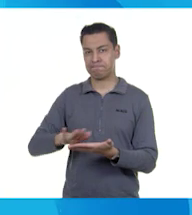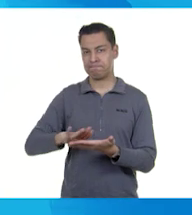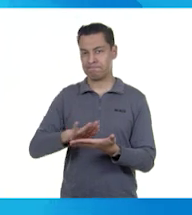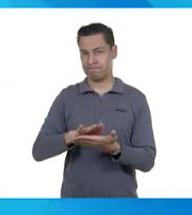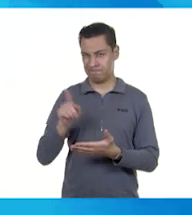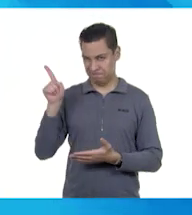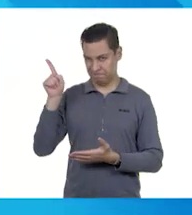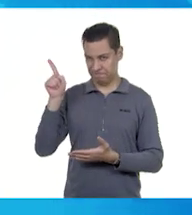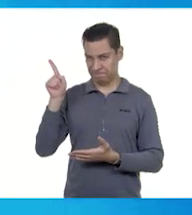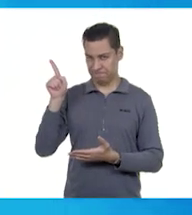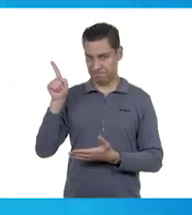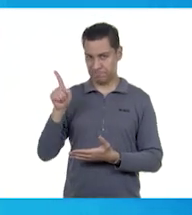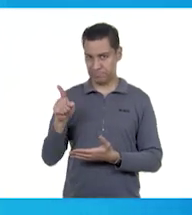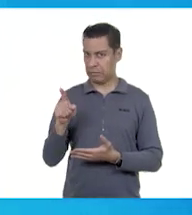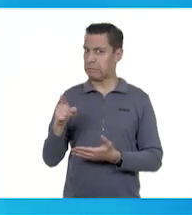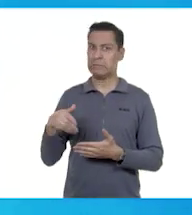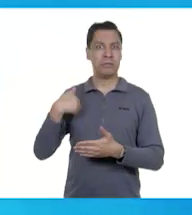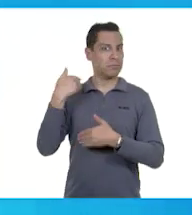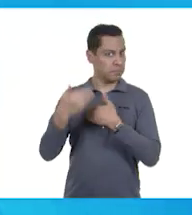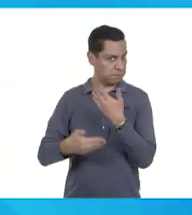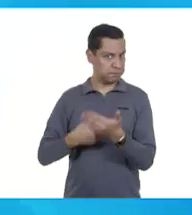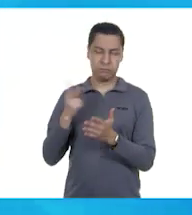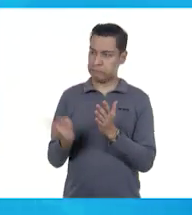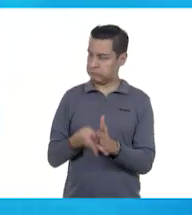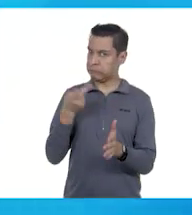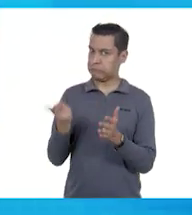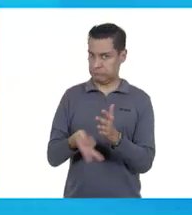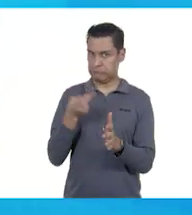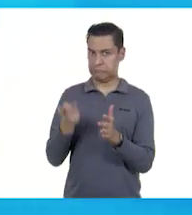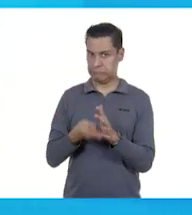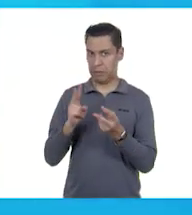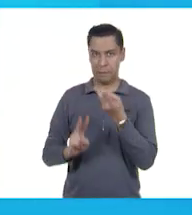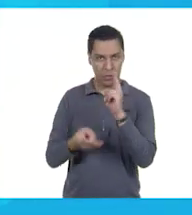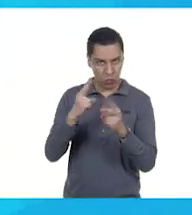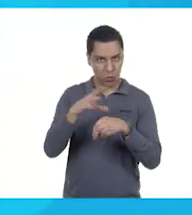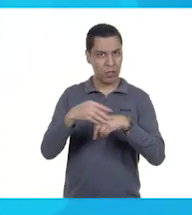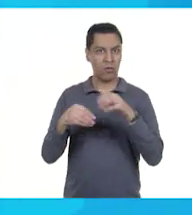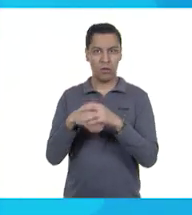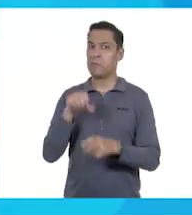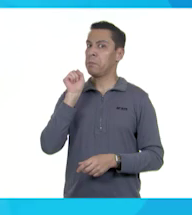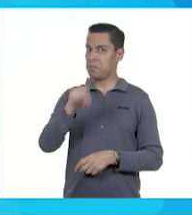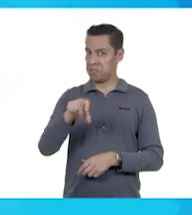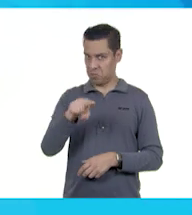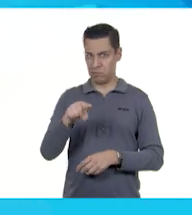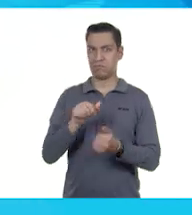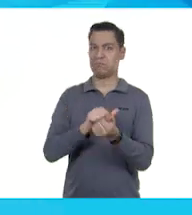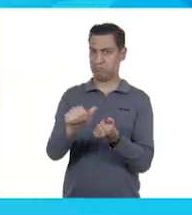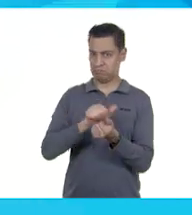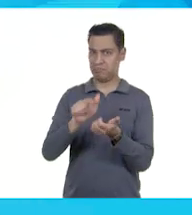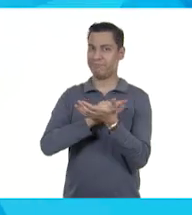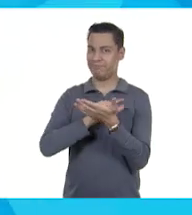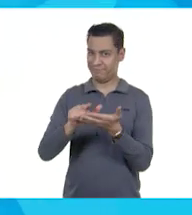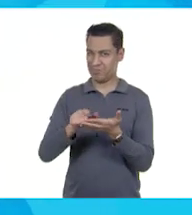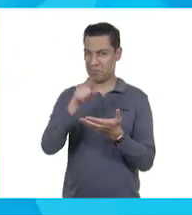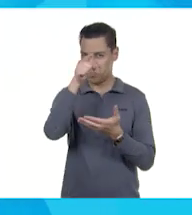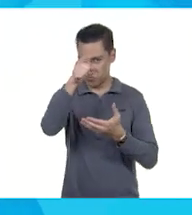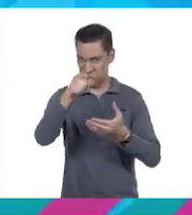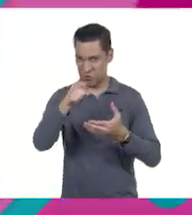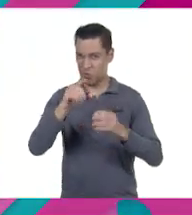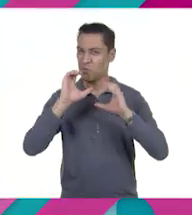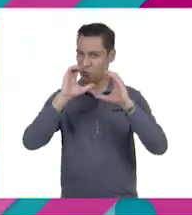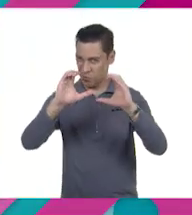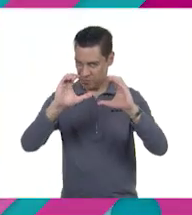Todo este proceso se repite para las frutas o las verduras que deseas comer. Y bueno, eso es todo. Cuídense.